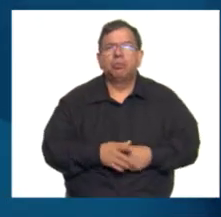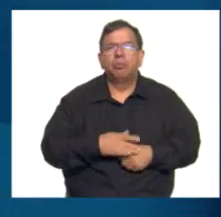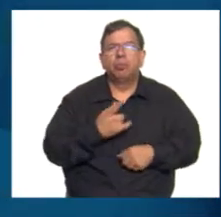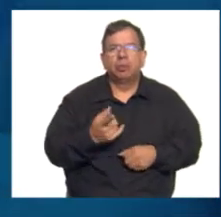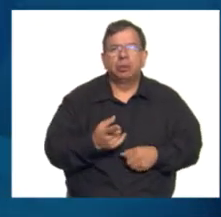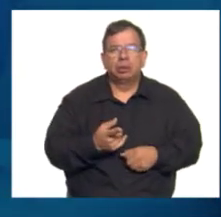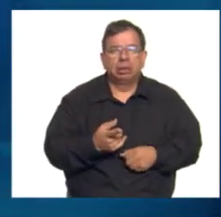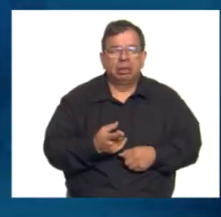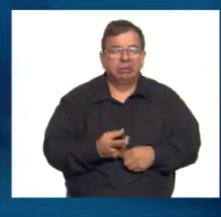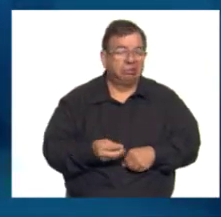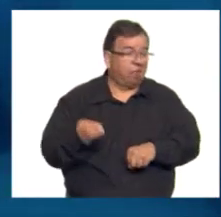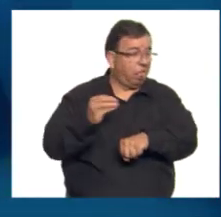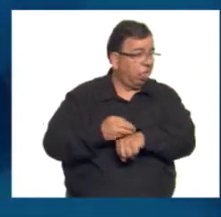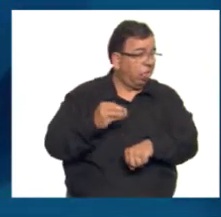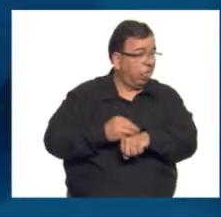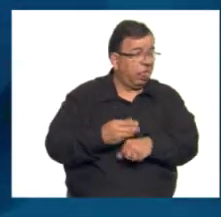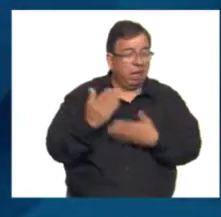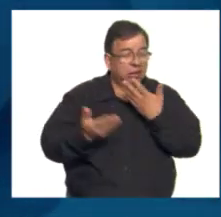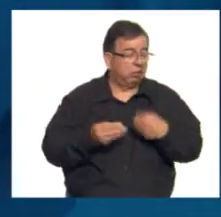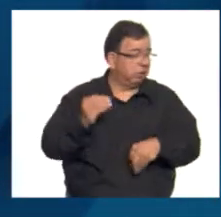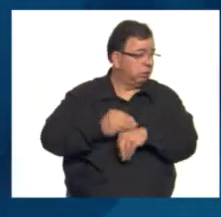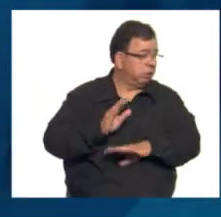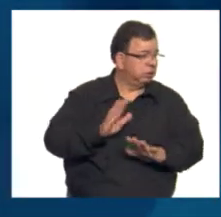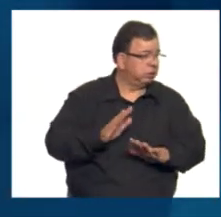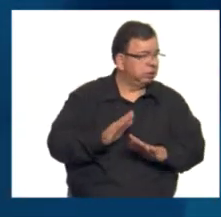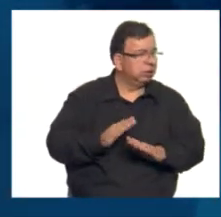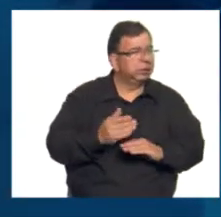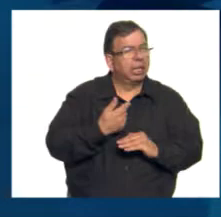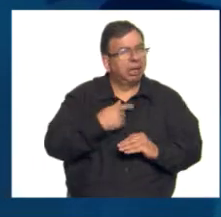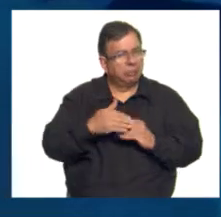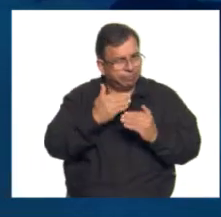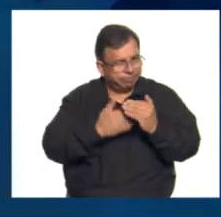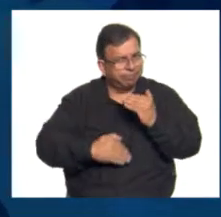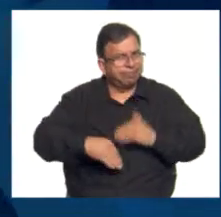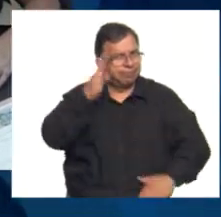hay pretexto para dejar de estudiar y superarse en la vida.